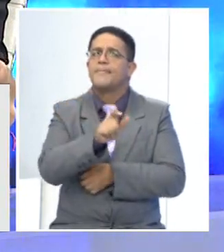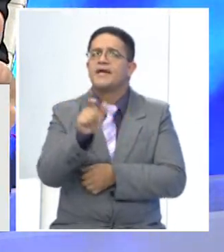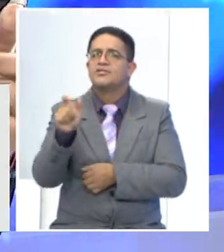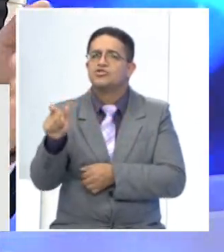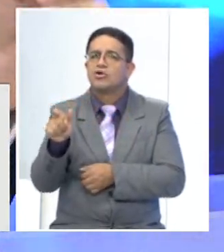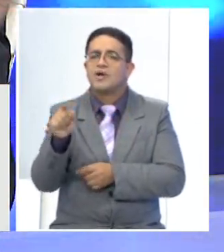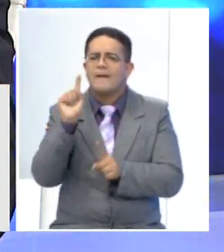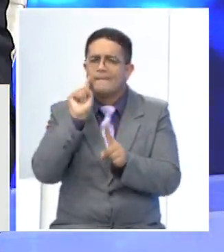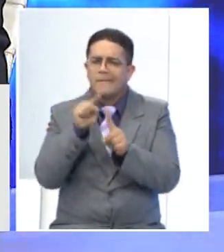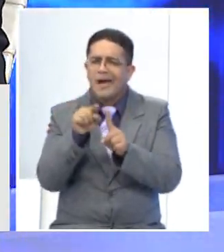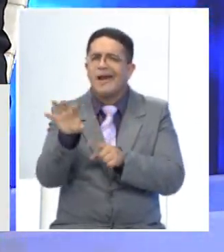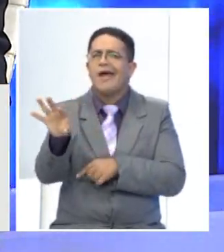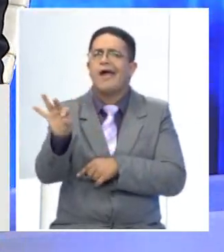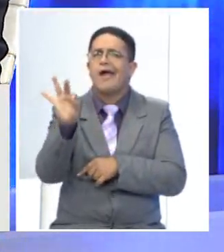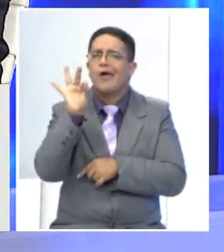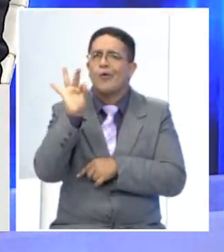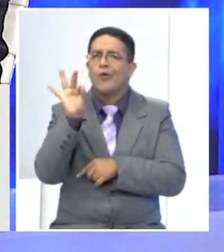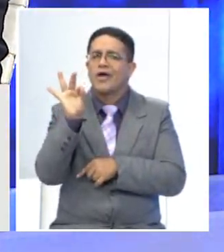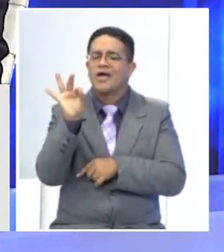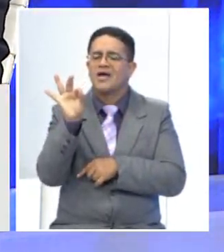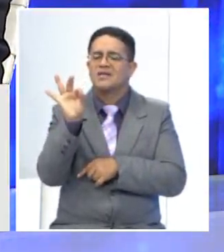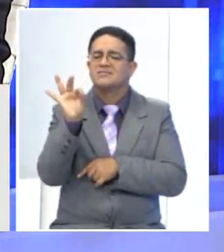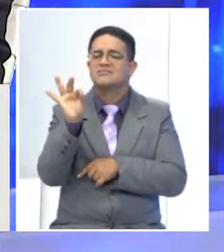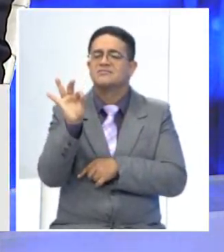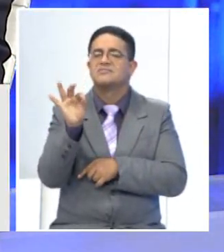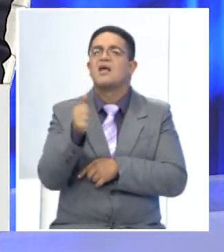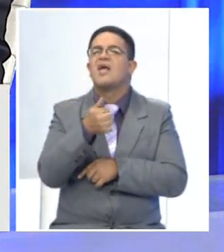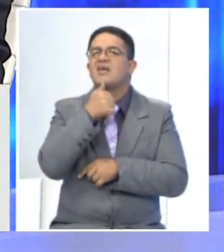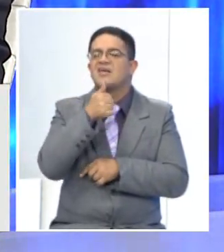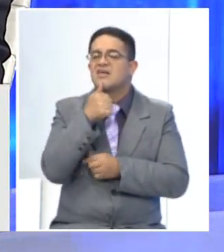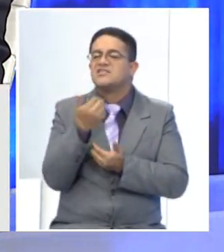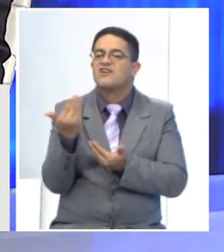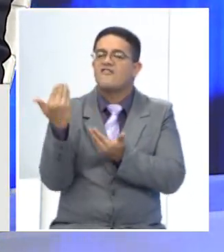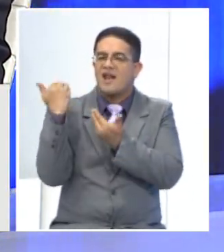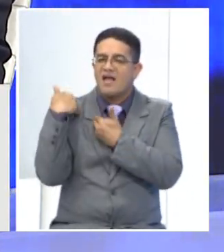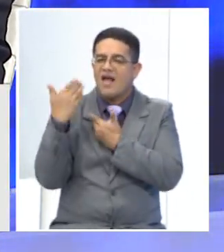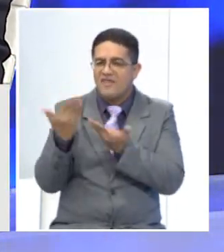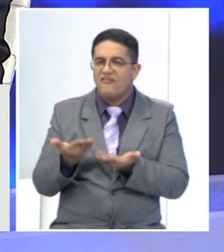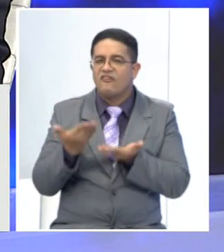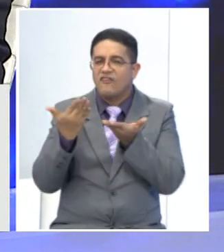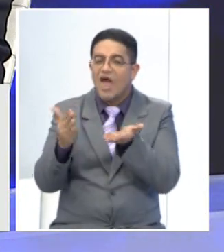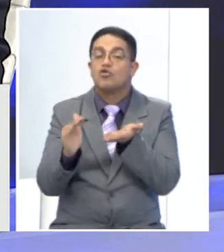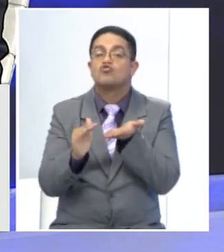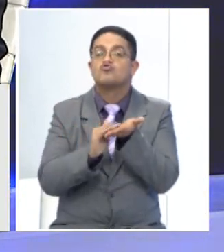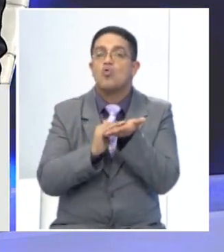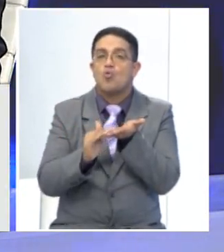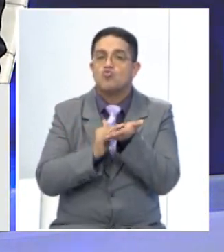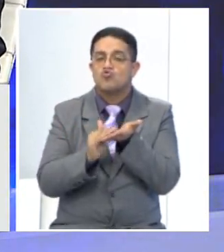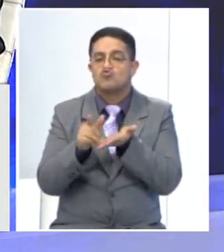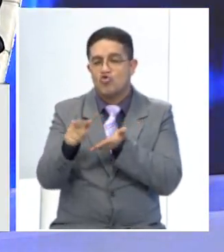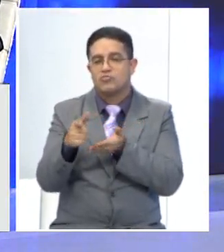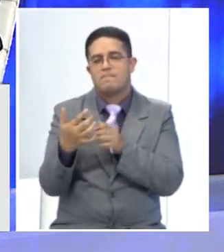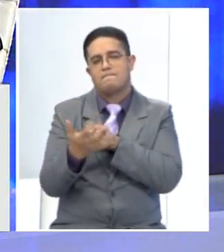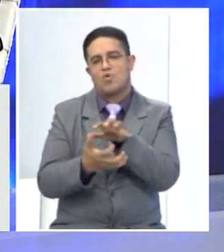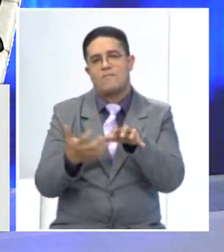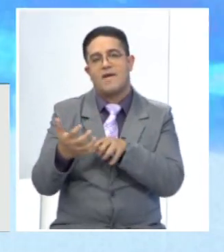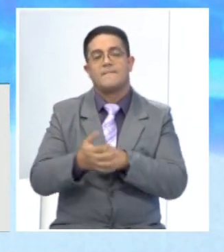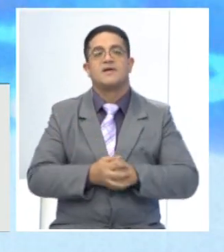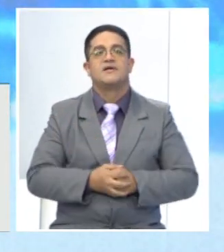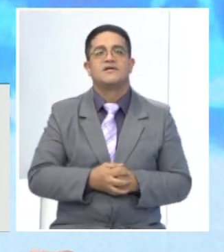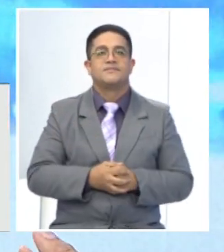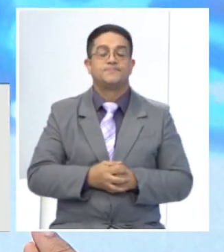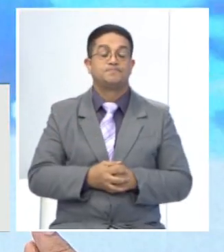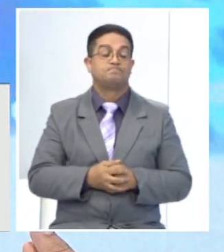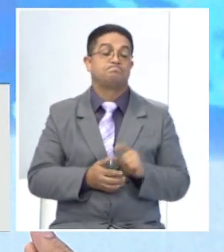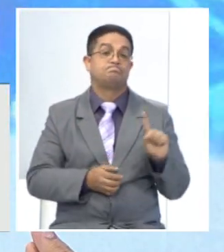de seleccionar al especialista que se va a encargar de ese tratamiento oportuno para dar solución a este gran problema? Lo